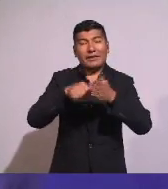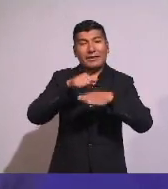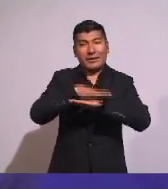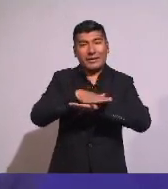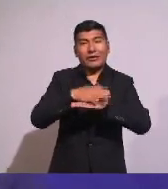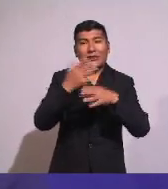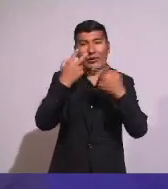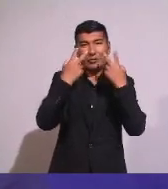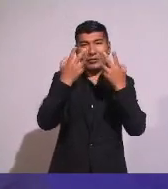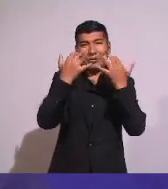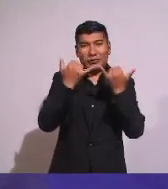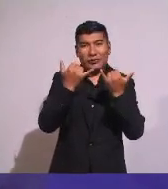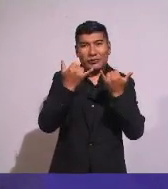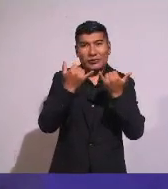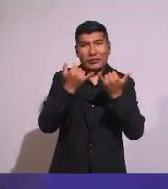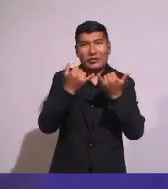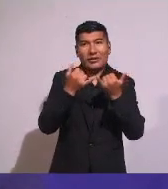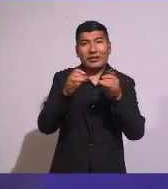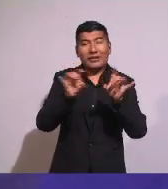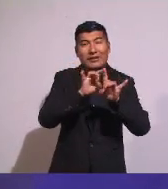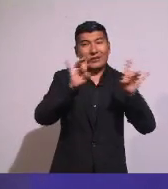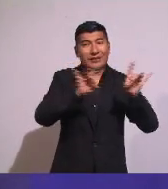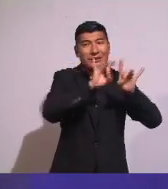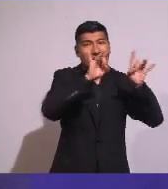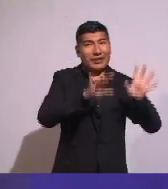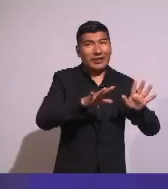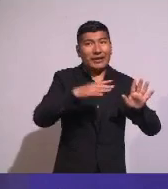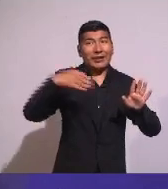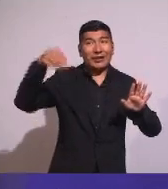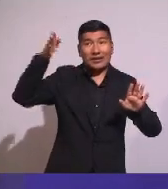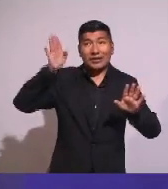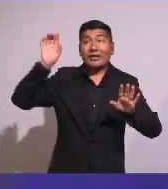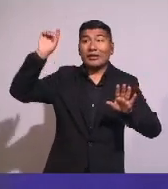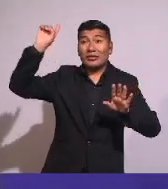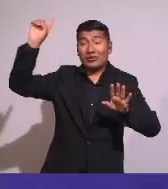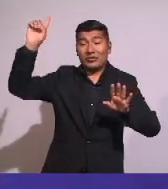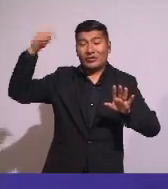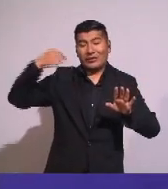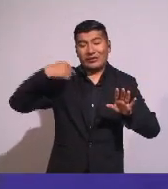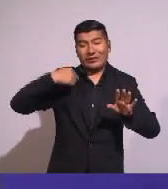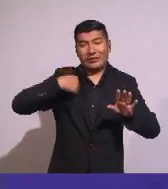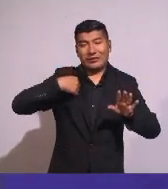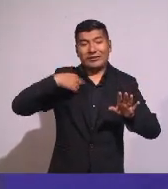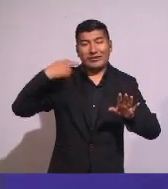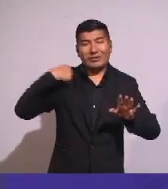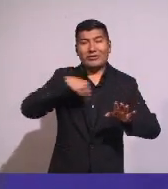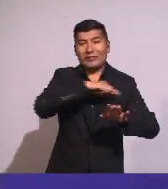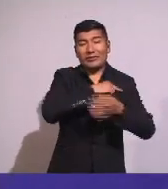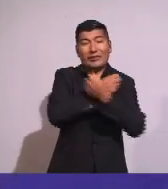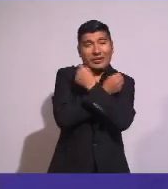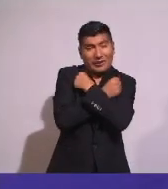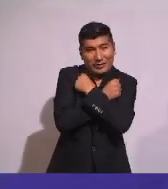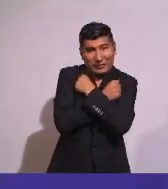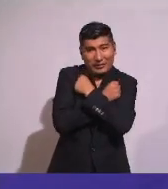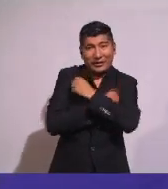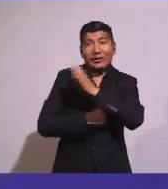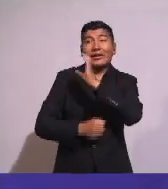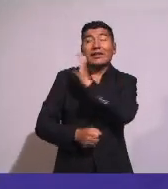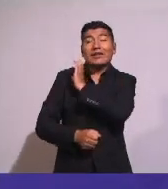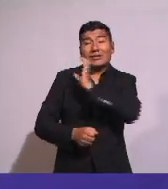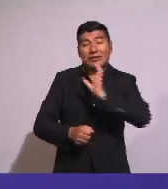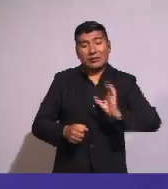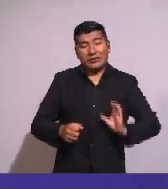escuchado hoy la prueba de que dios nos ama es que cristo murió por